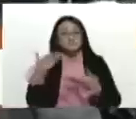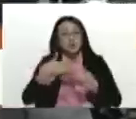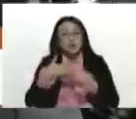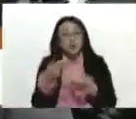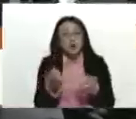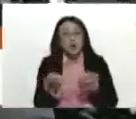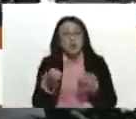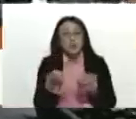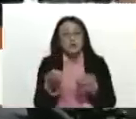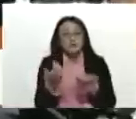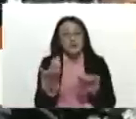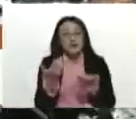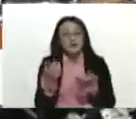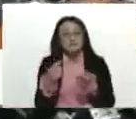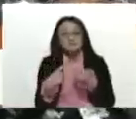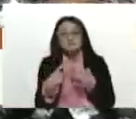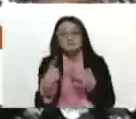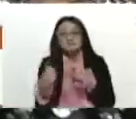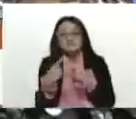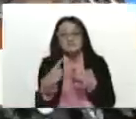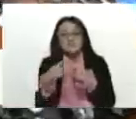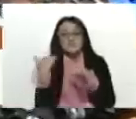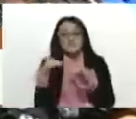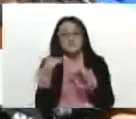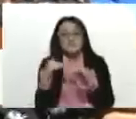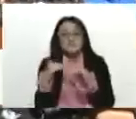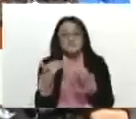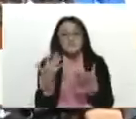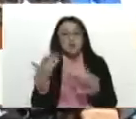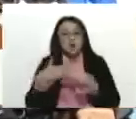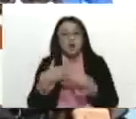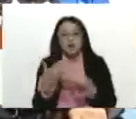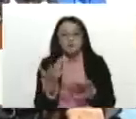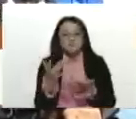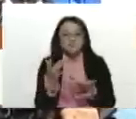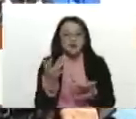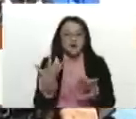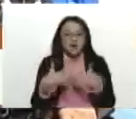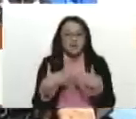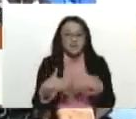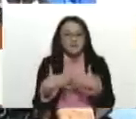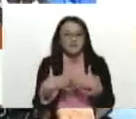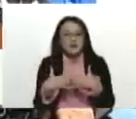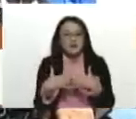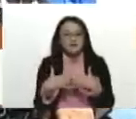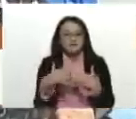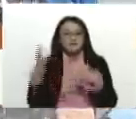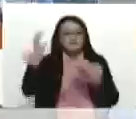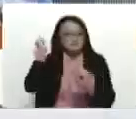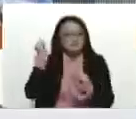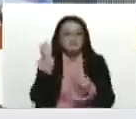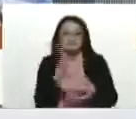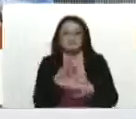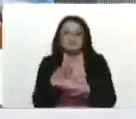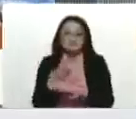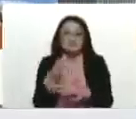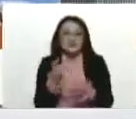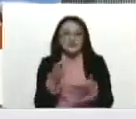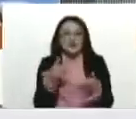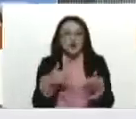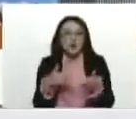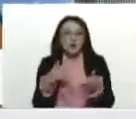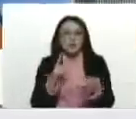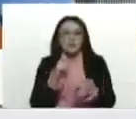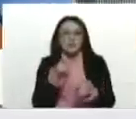bloqueo de cuentas paralización de transferencias bloqueo al comercio castillo y penalizaciones comerciales acoso diplomático lofer demandas contra República